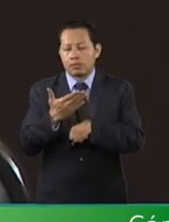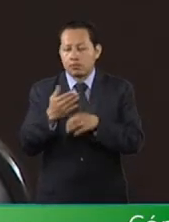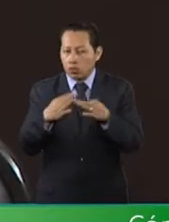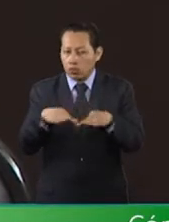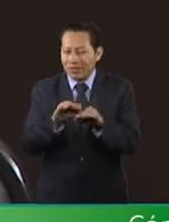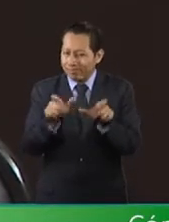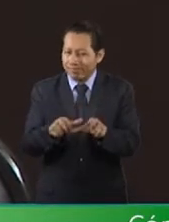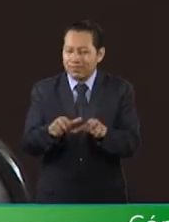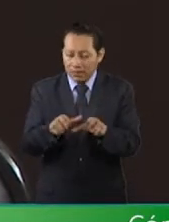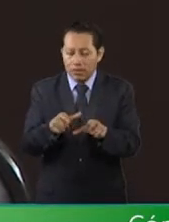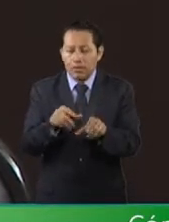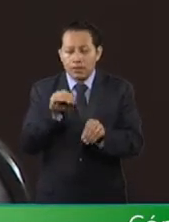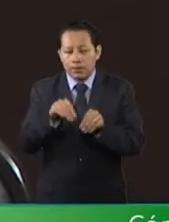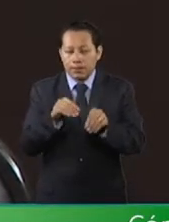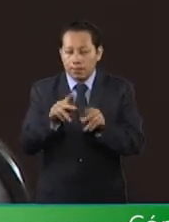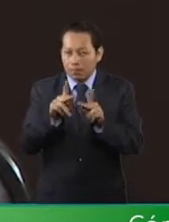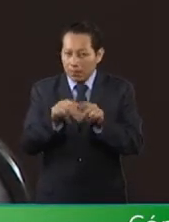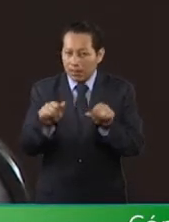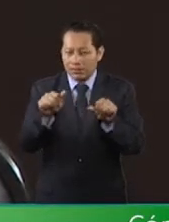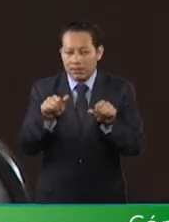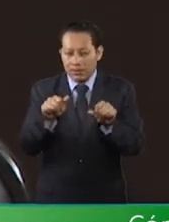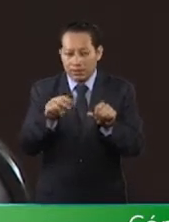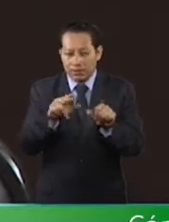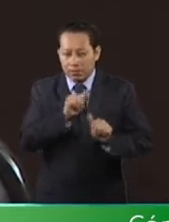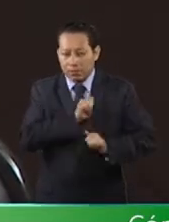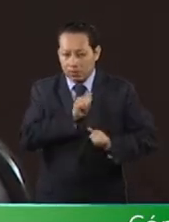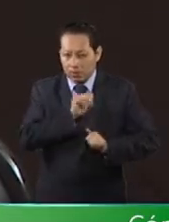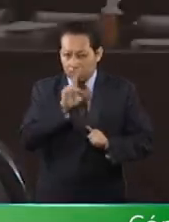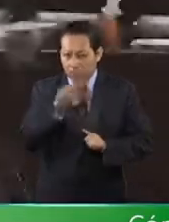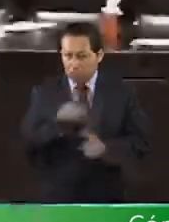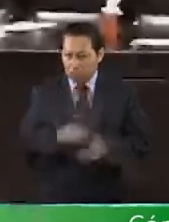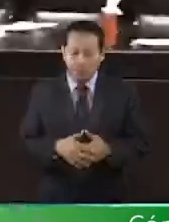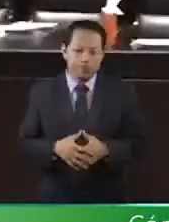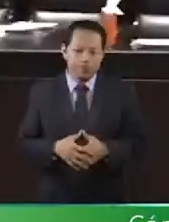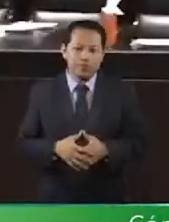compañeros construyamos la paz no a la militarización